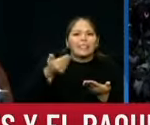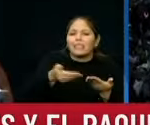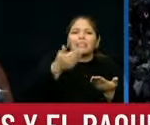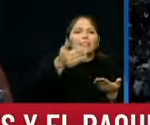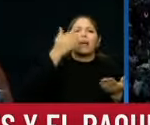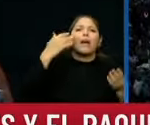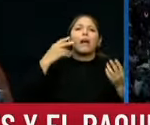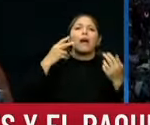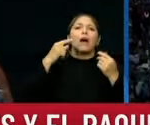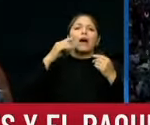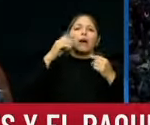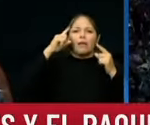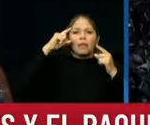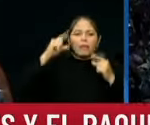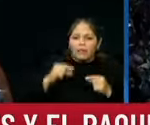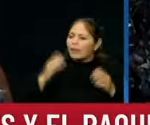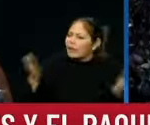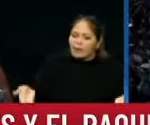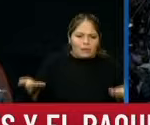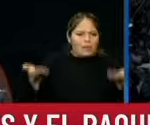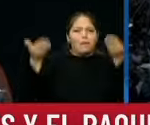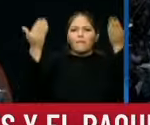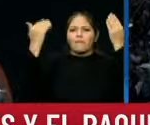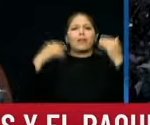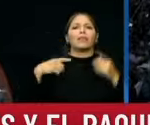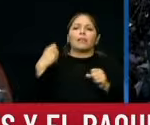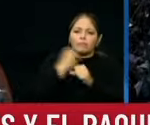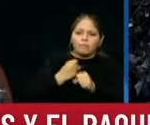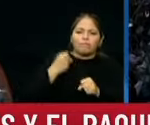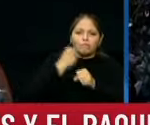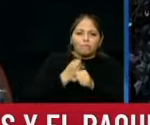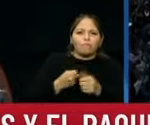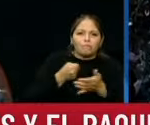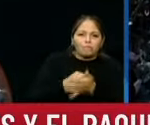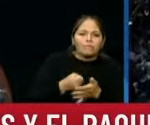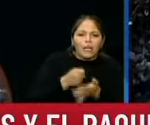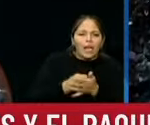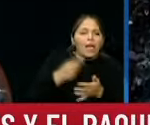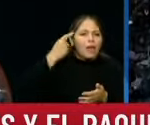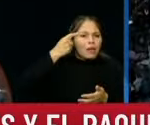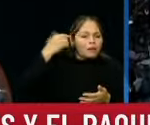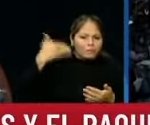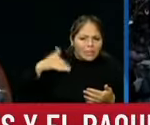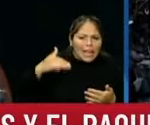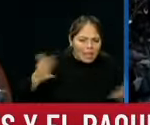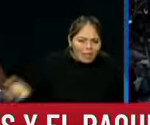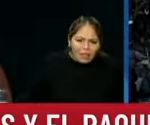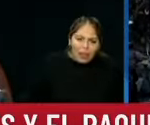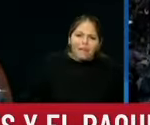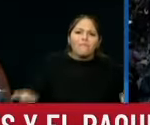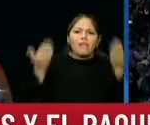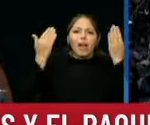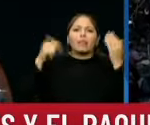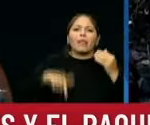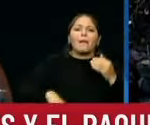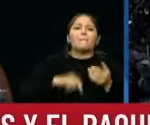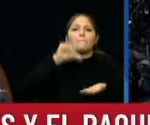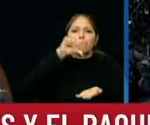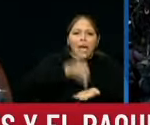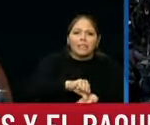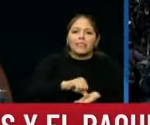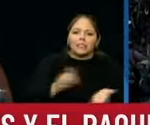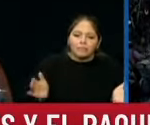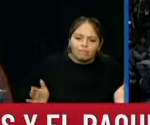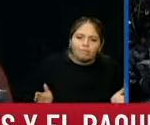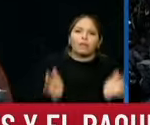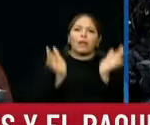capítulo que tiene que ver con la organización del empleo público por otro lado, y así sucesivamente. Okay. Es decir, logró algo que